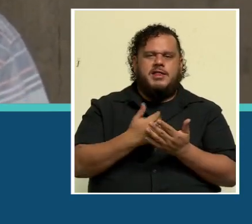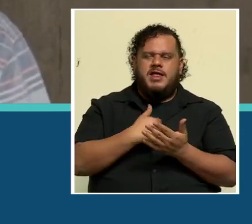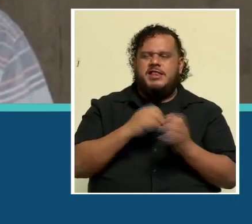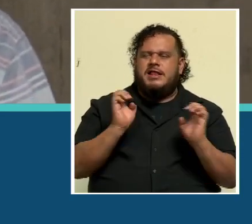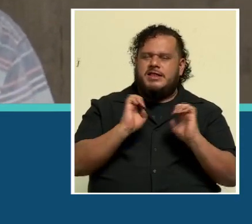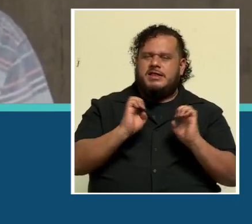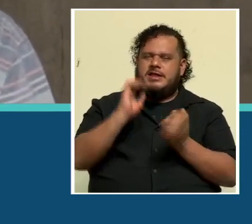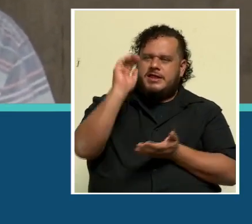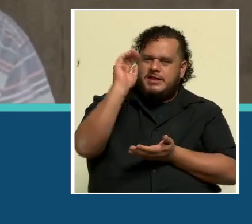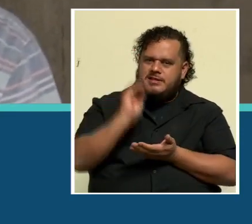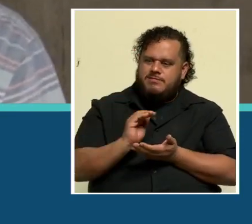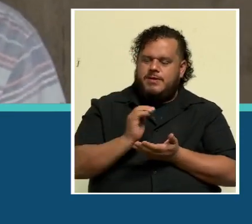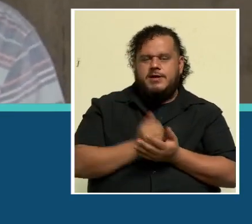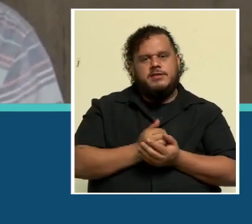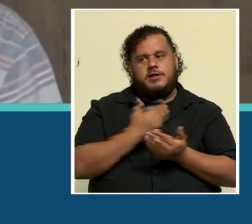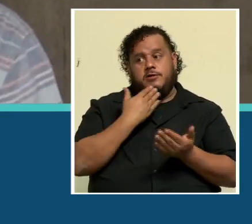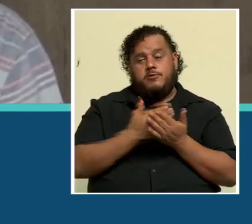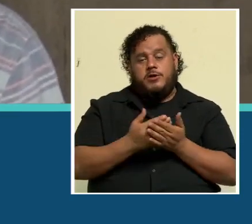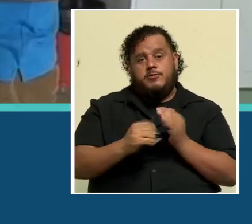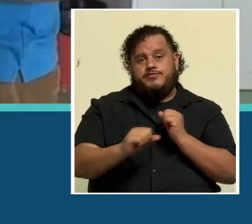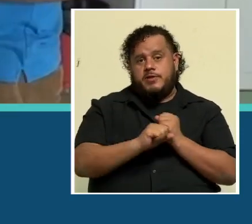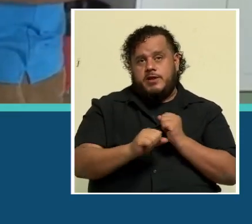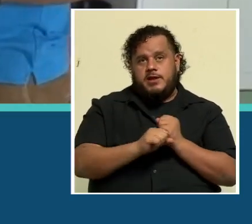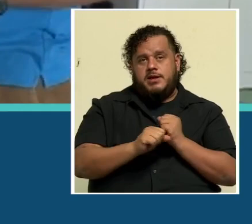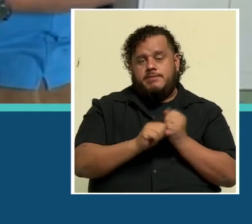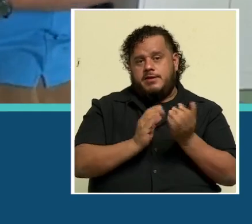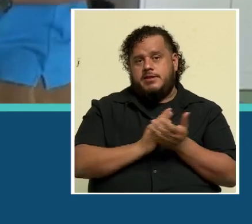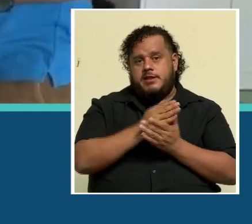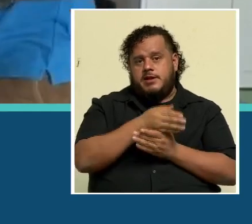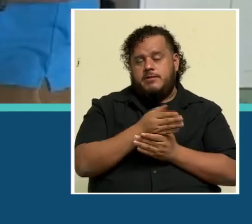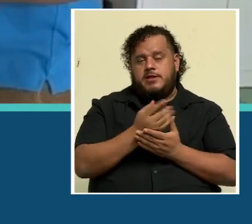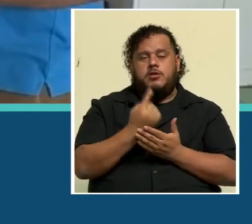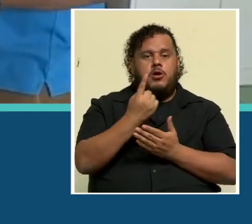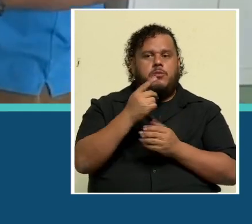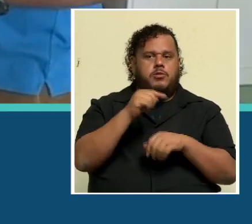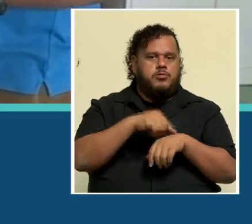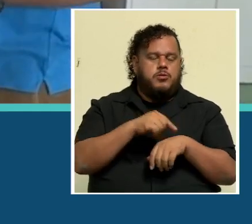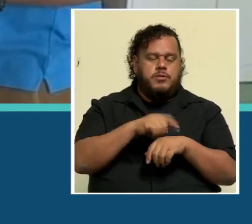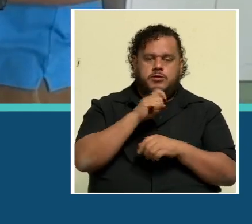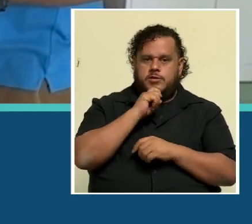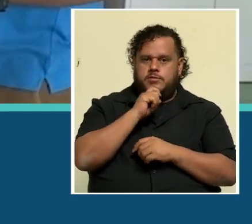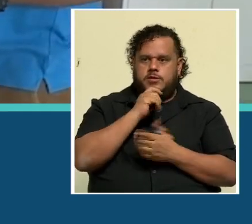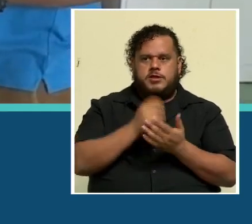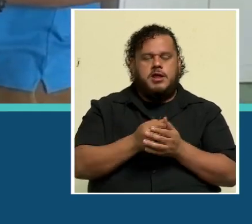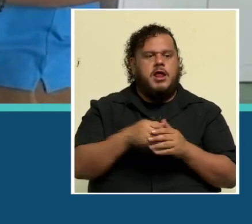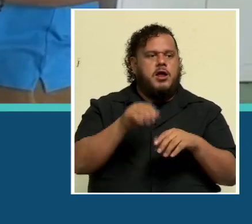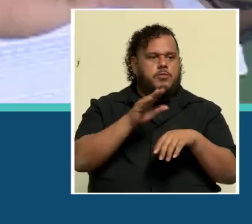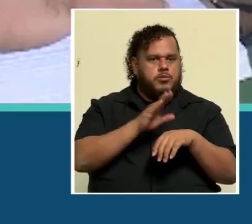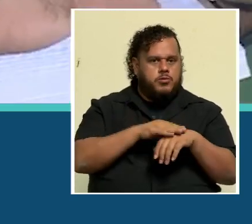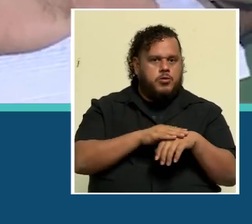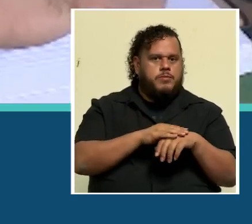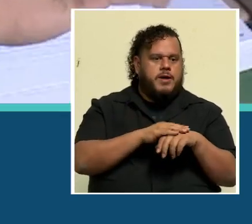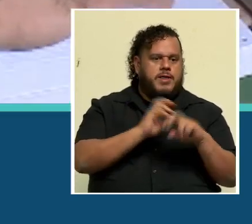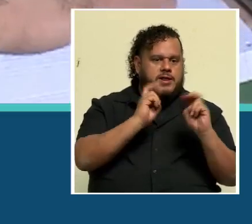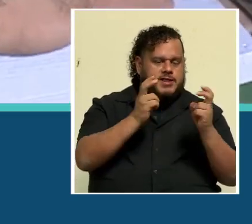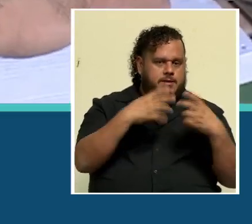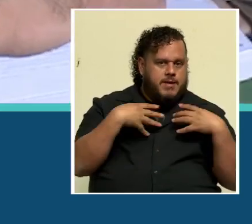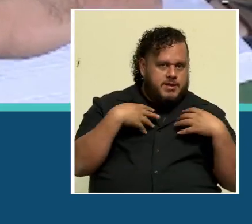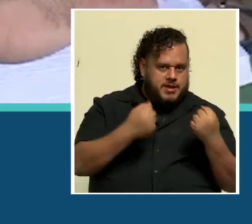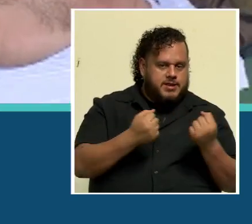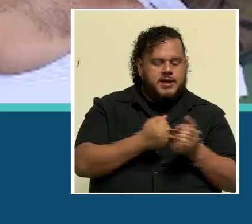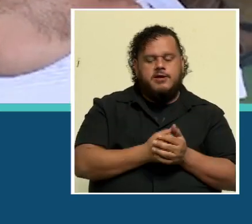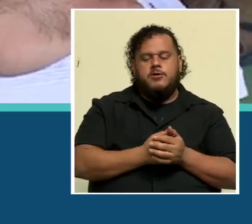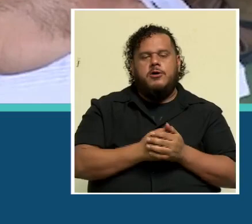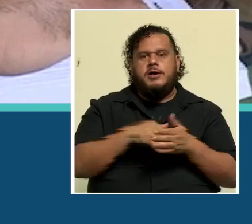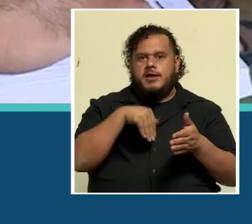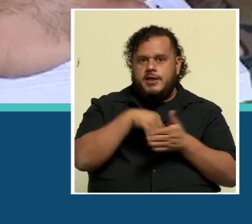bajas. Y bueno, la campaña está atravesando por un momento también complejo, sobre todo por el tema sanitario, que impide, digamos,